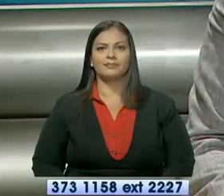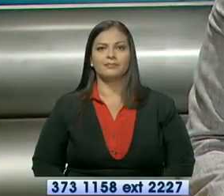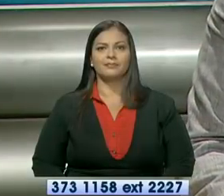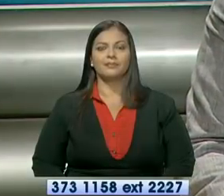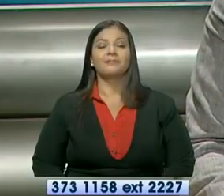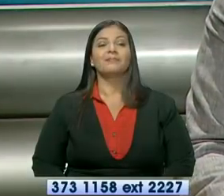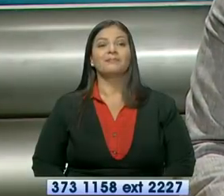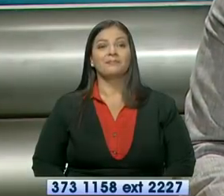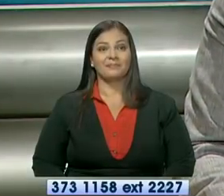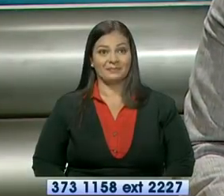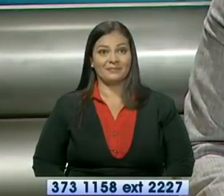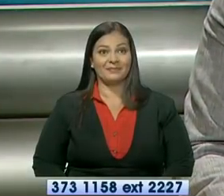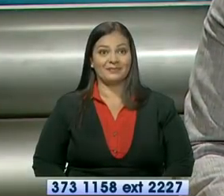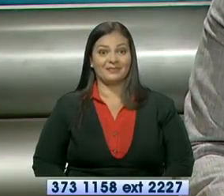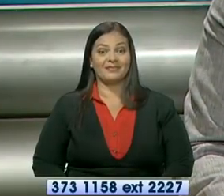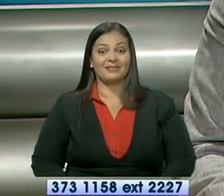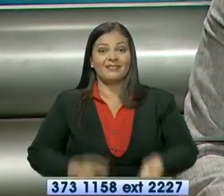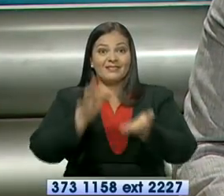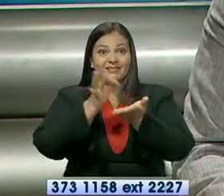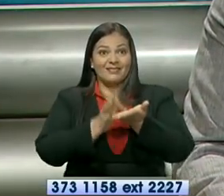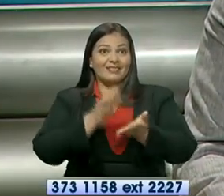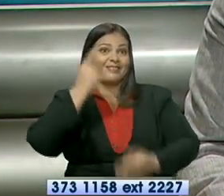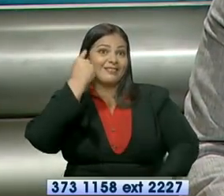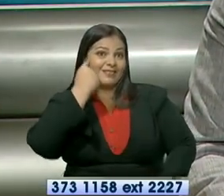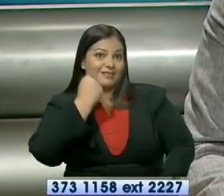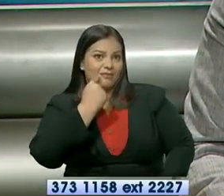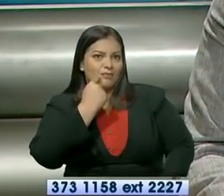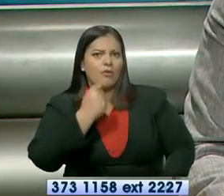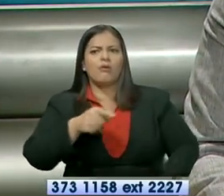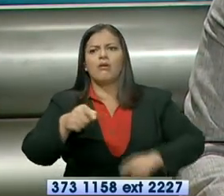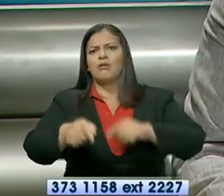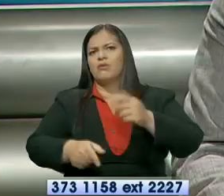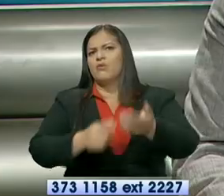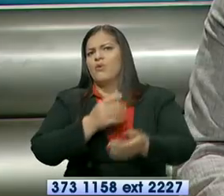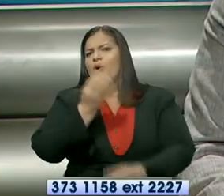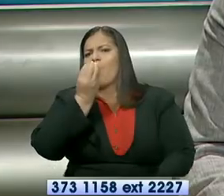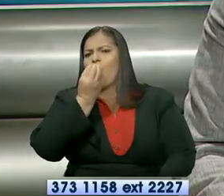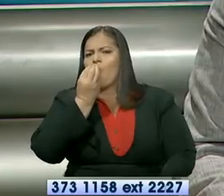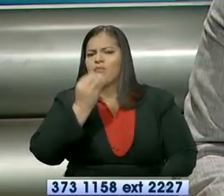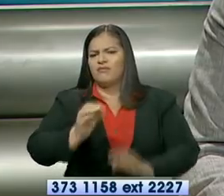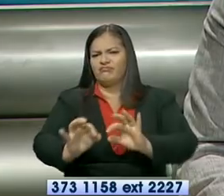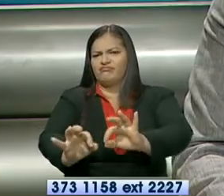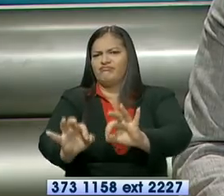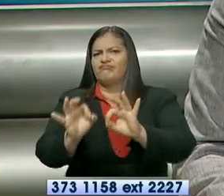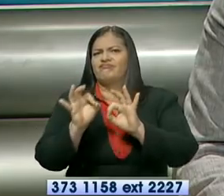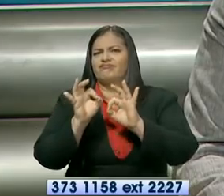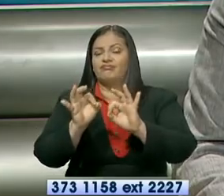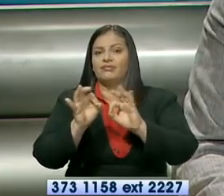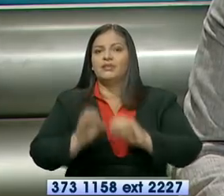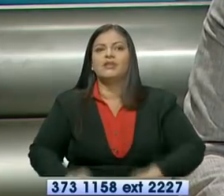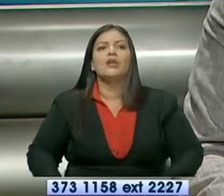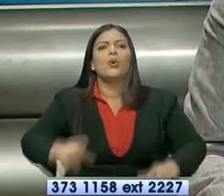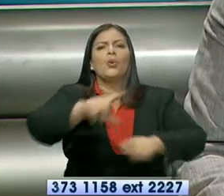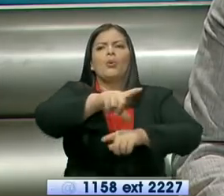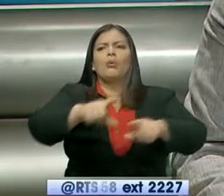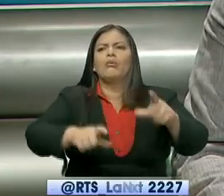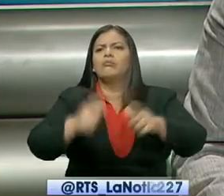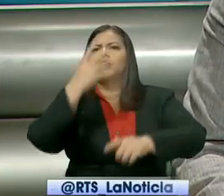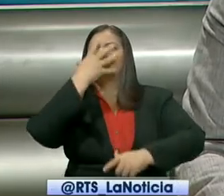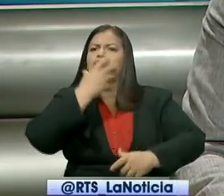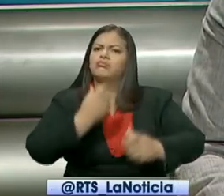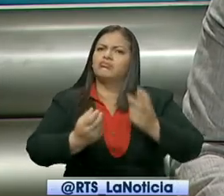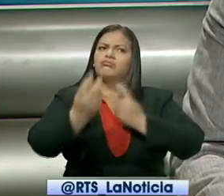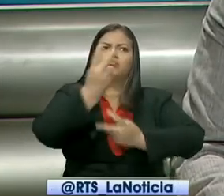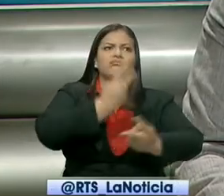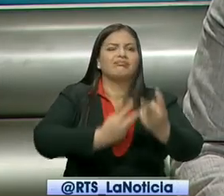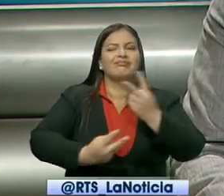La deliciosa gastronomía y las pintorescas tradiciones son algunos de los atractivos del cantón Simón Bolívar en la provincia del Guayas.